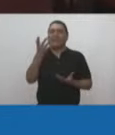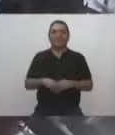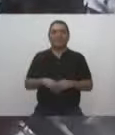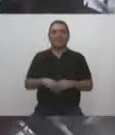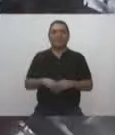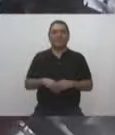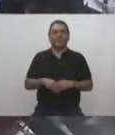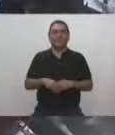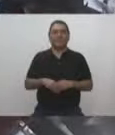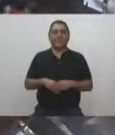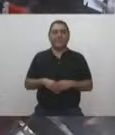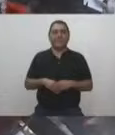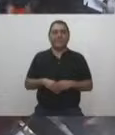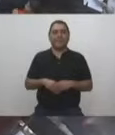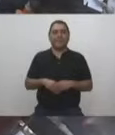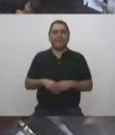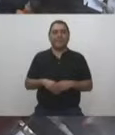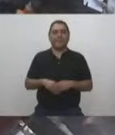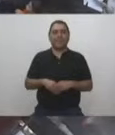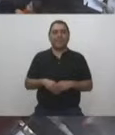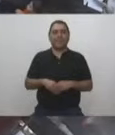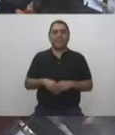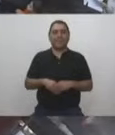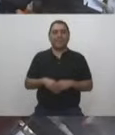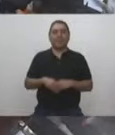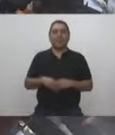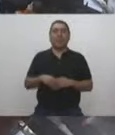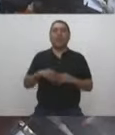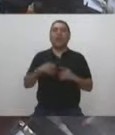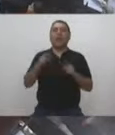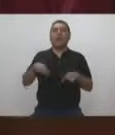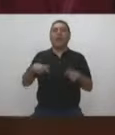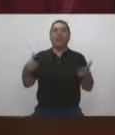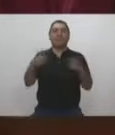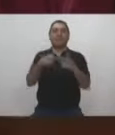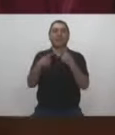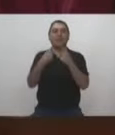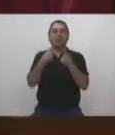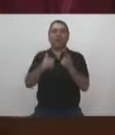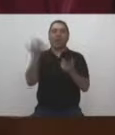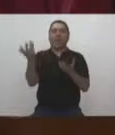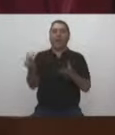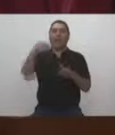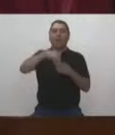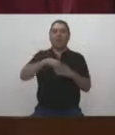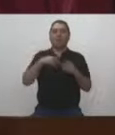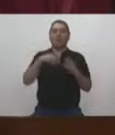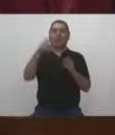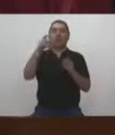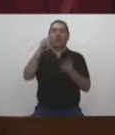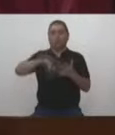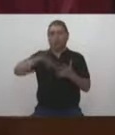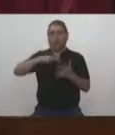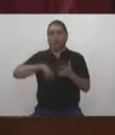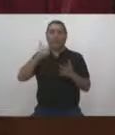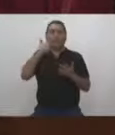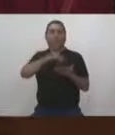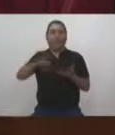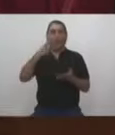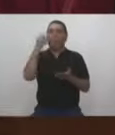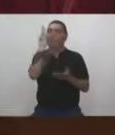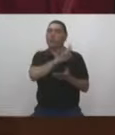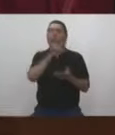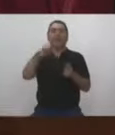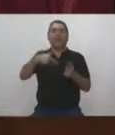usted no hizo las reglas del Senado de la Nación, eso está claro, no lo estamos responsabilizando, simplemente lo subrayo, que ninguna